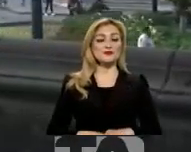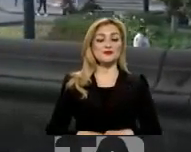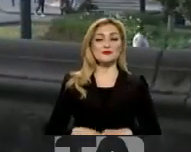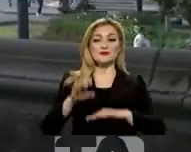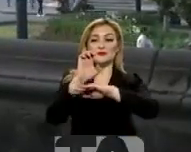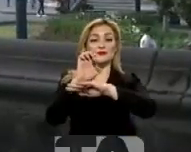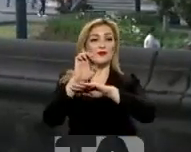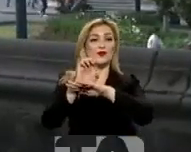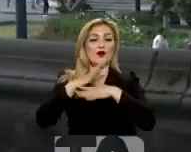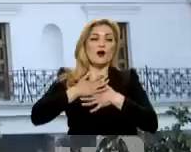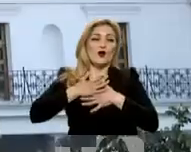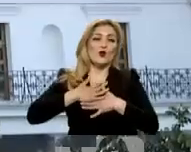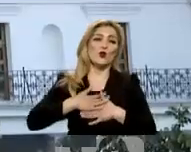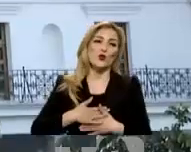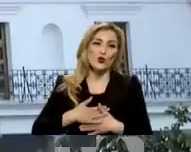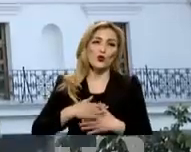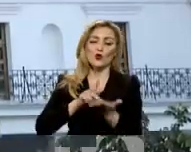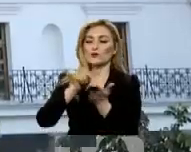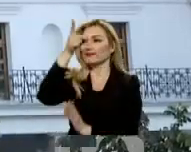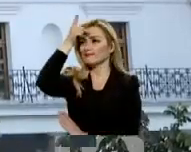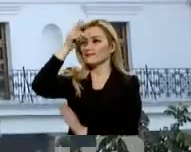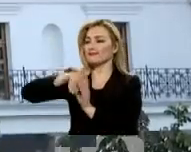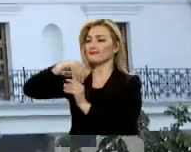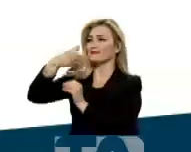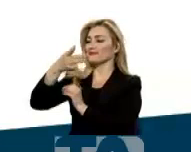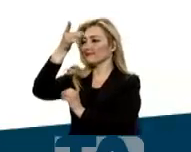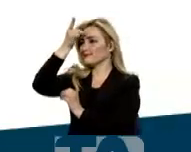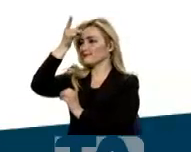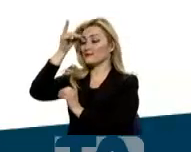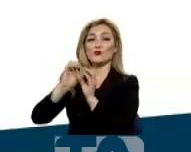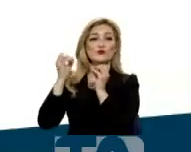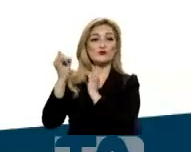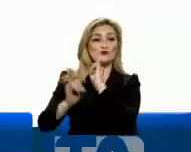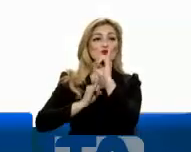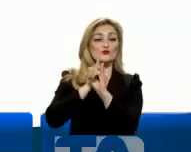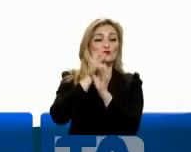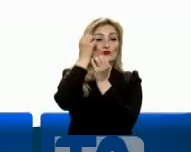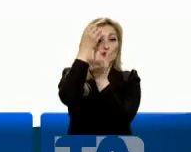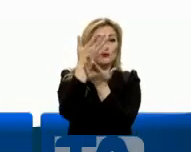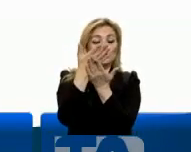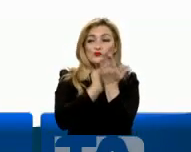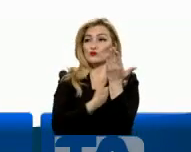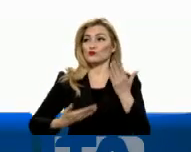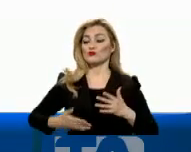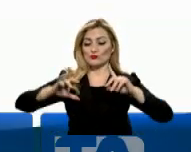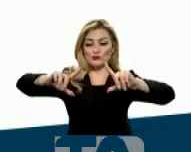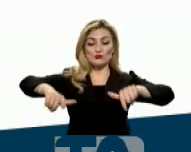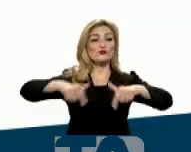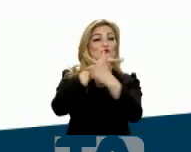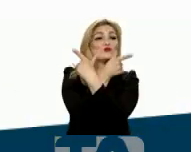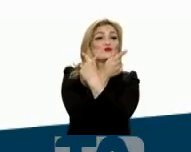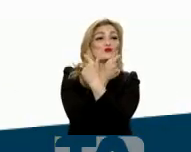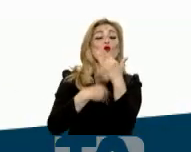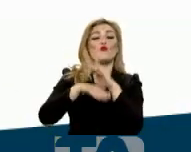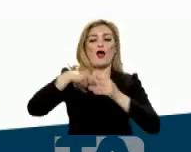Ecuador obtuvo un alivio financiero para el pago de su deuda externa al alcanzar, como anunció el presidente Moreno en Twitter, la mayoría necesaria para